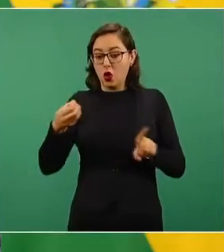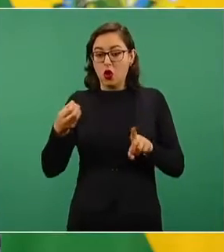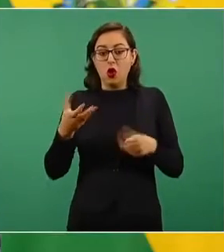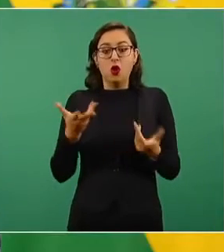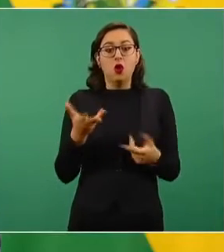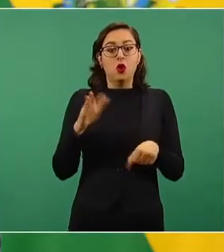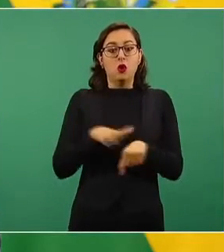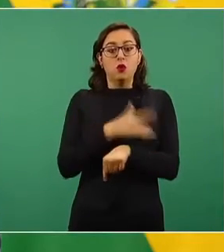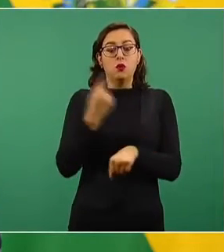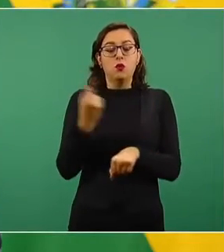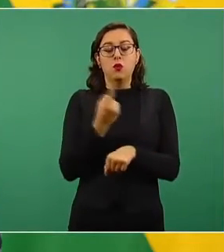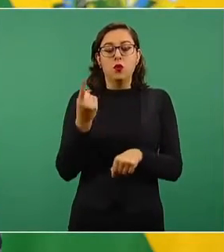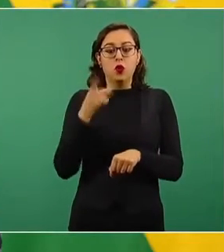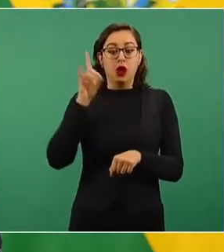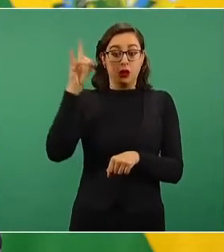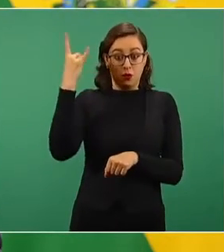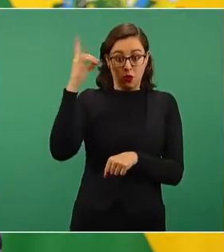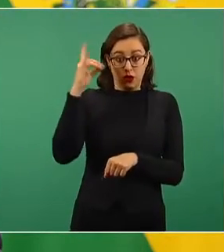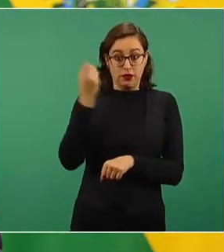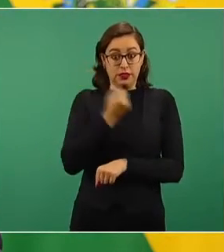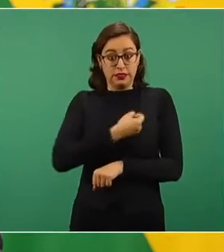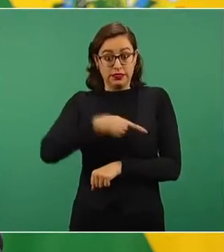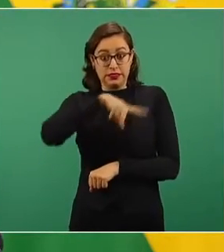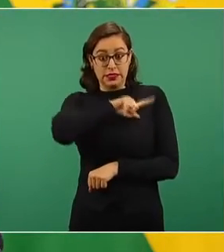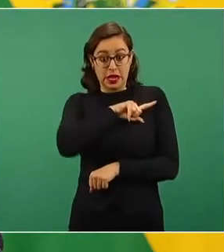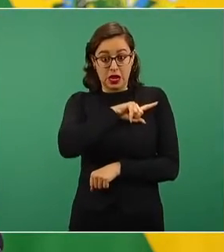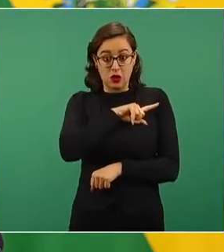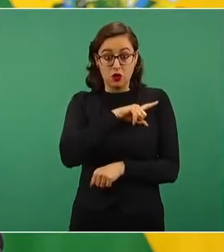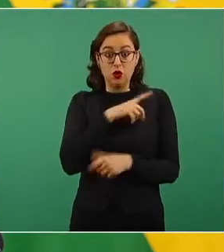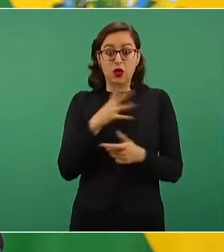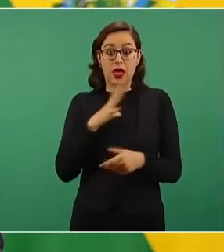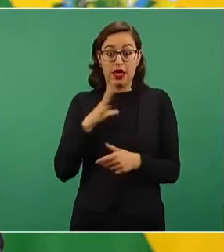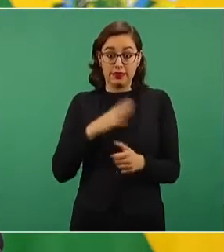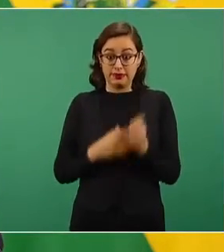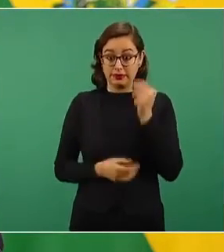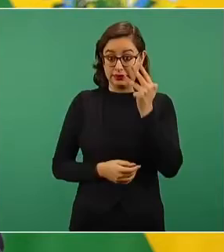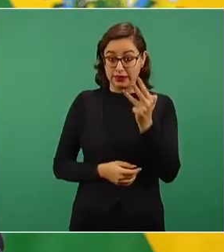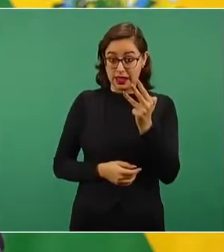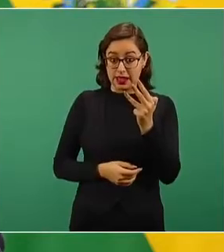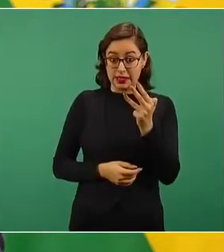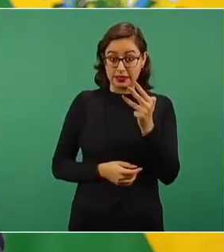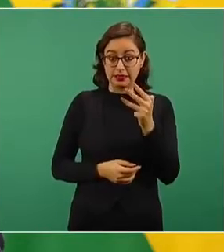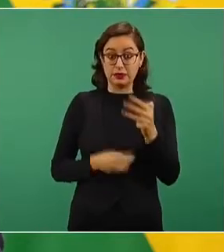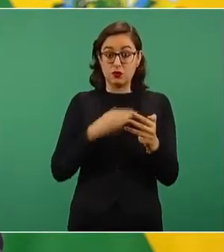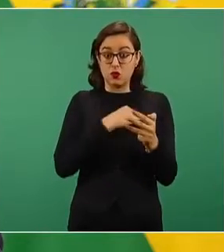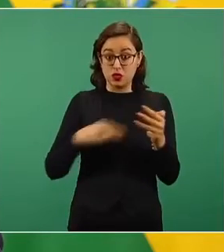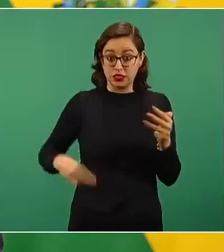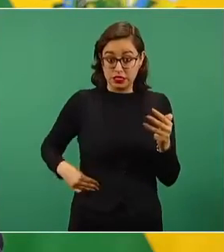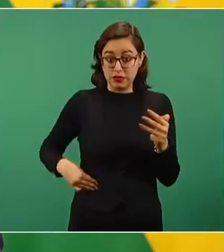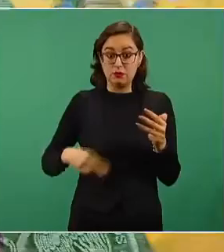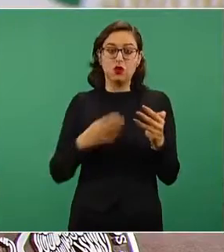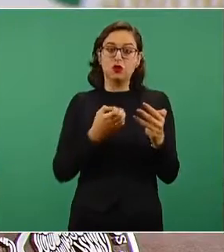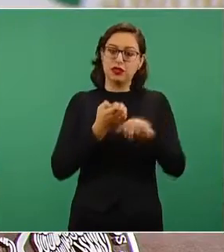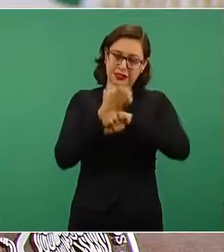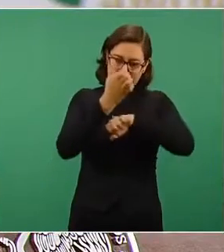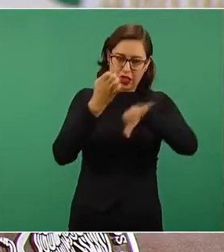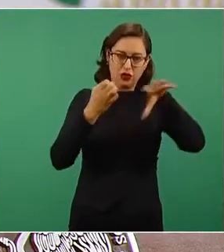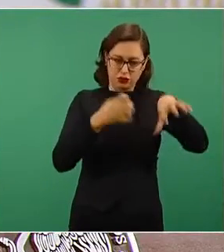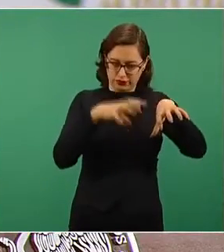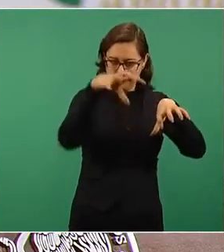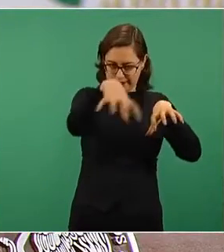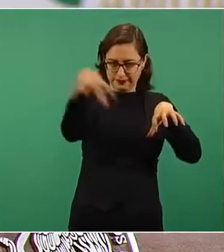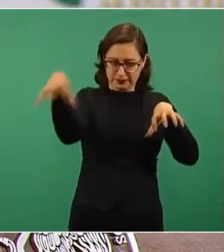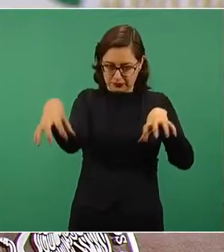salud se divide la responsabilidad en los tres estamentos, lo que nosotros llamamos municipios, las